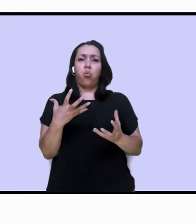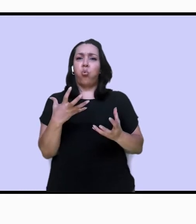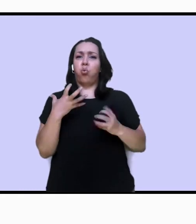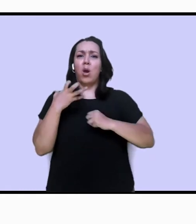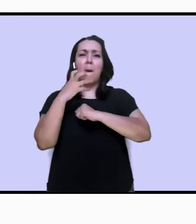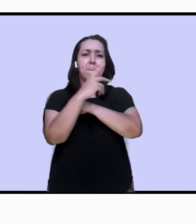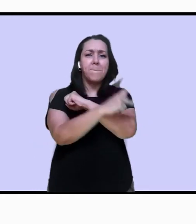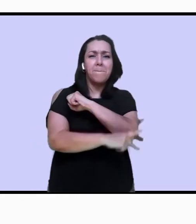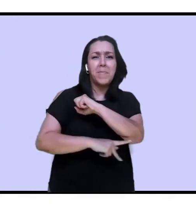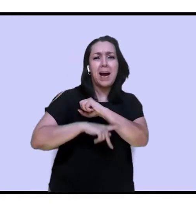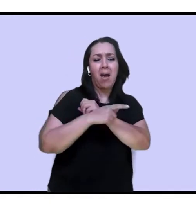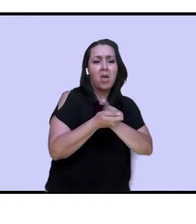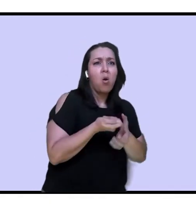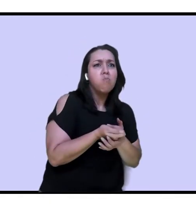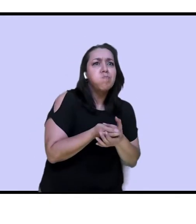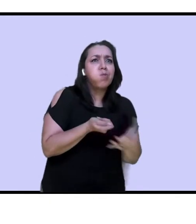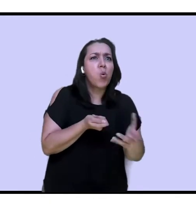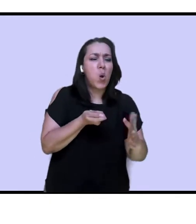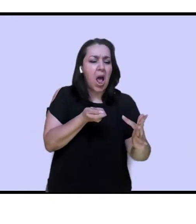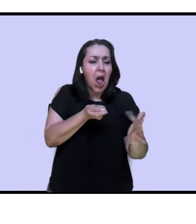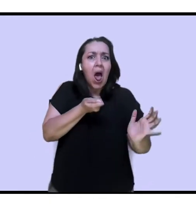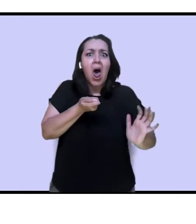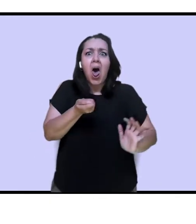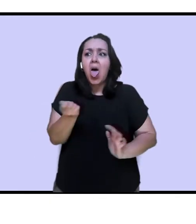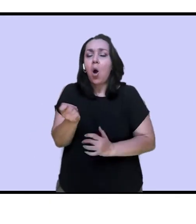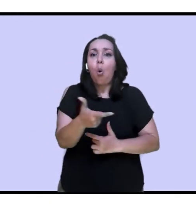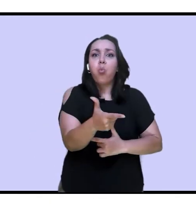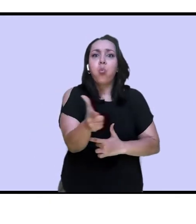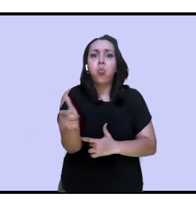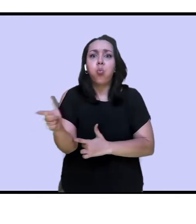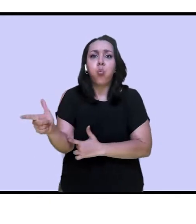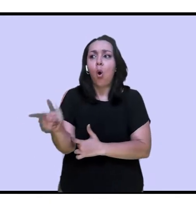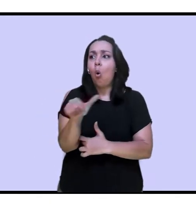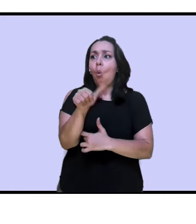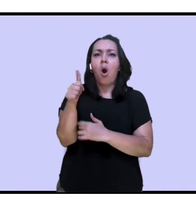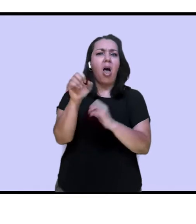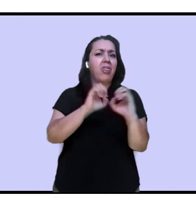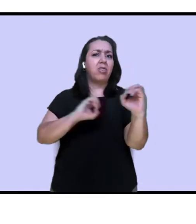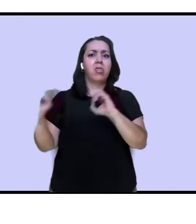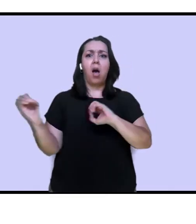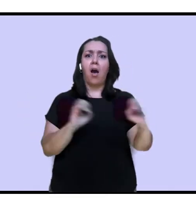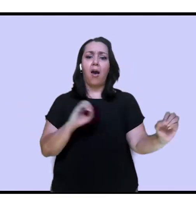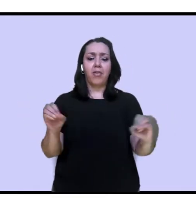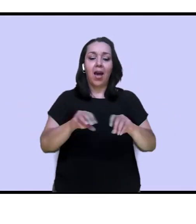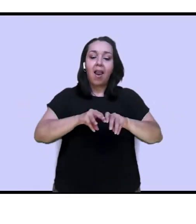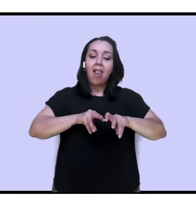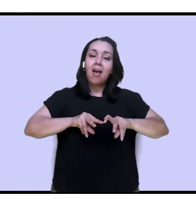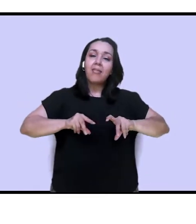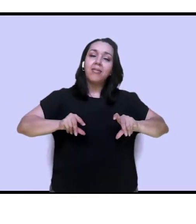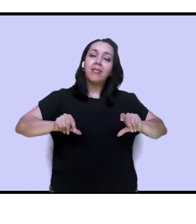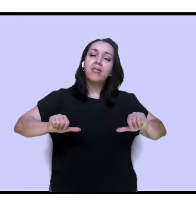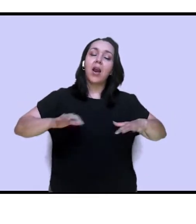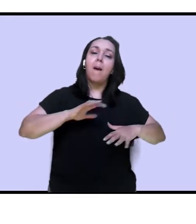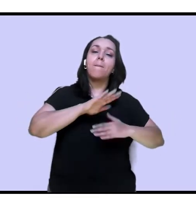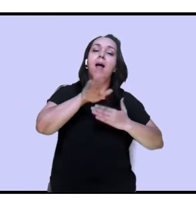Yo no quiero un cuchillo en manos de la patria, ni un cuchillo ni un rifle para nadie. La tierra es para todos como